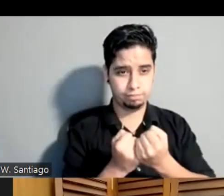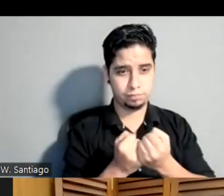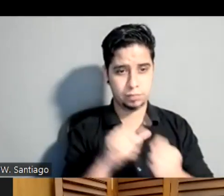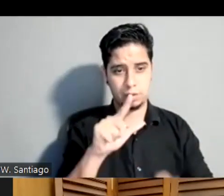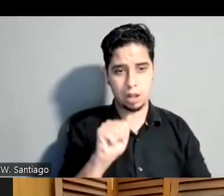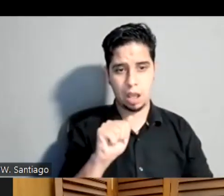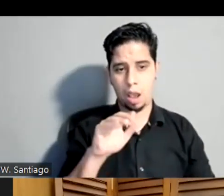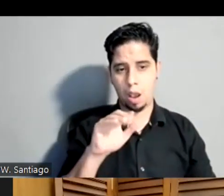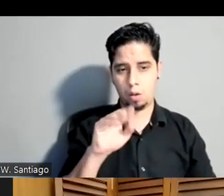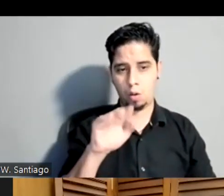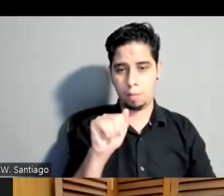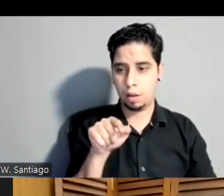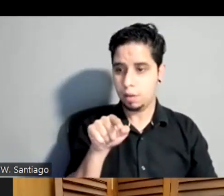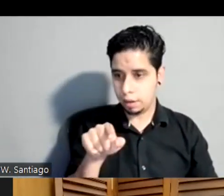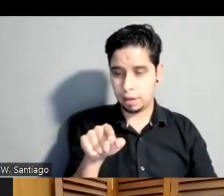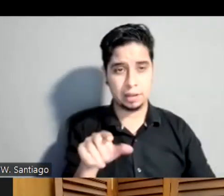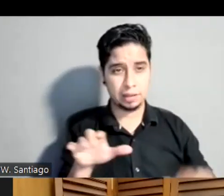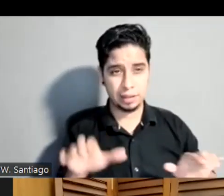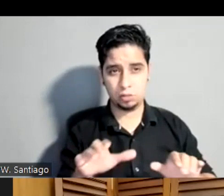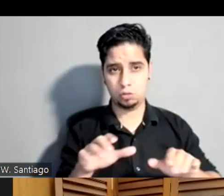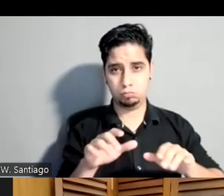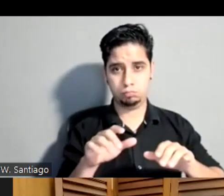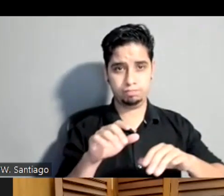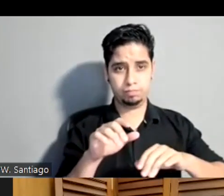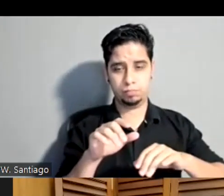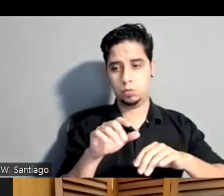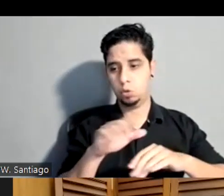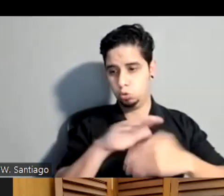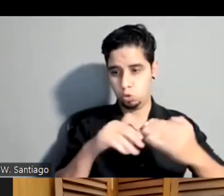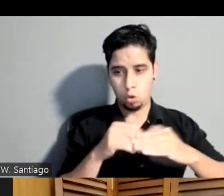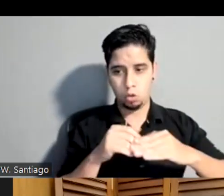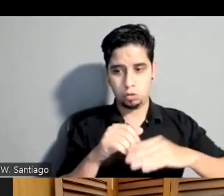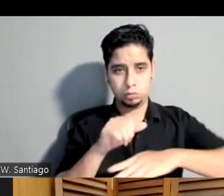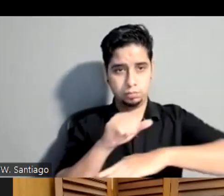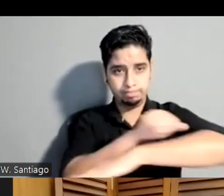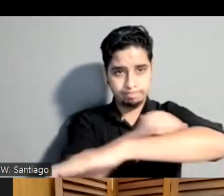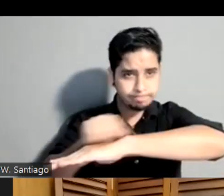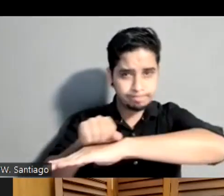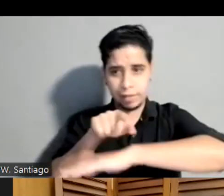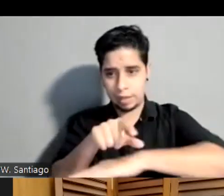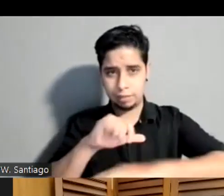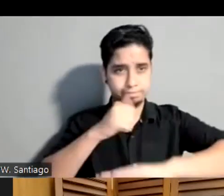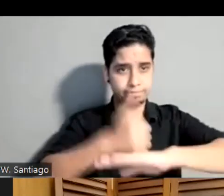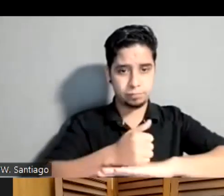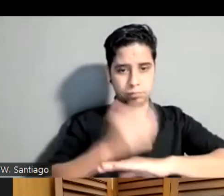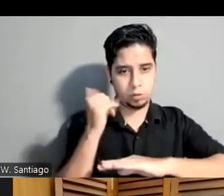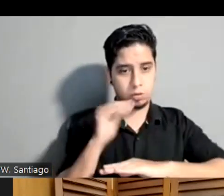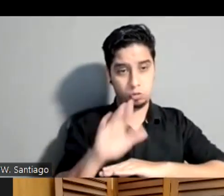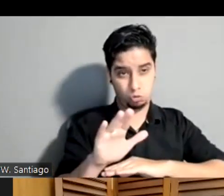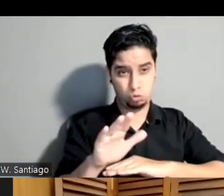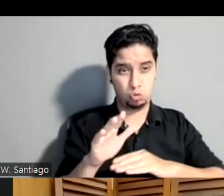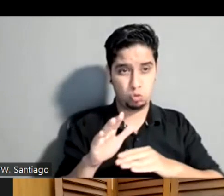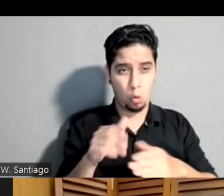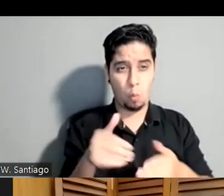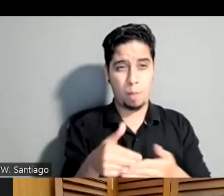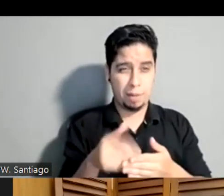también hizo toda la escenografía, pues estuvo siempre supervisando las escenografías de La Carreta, ese es su bebé. Sí. Así